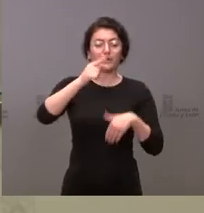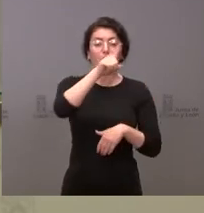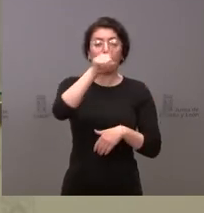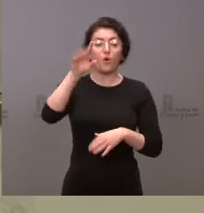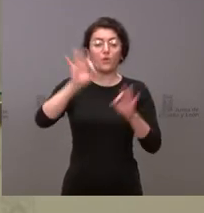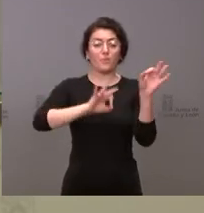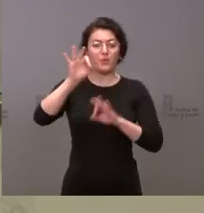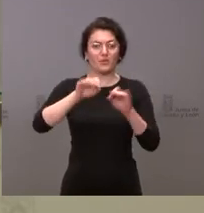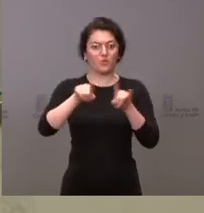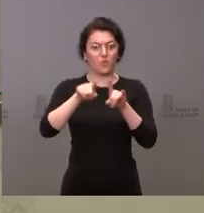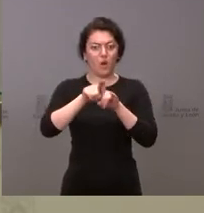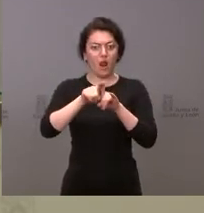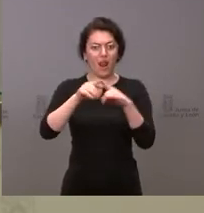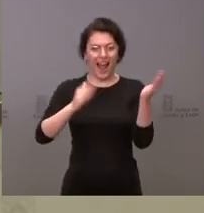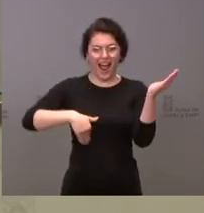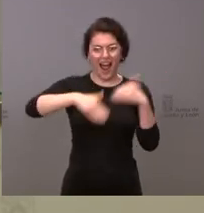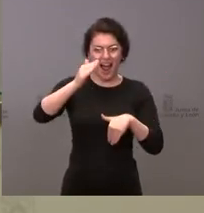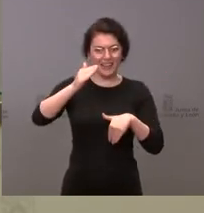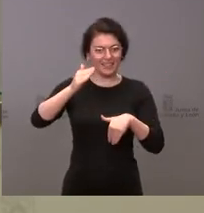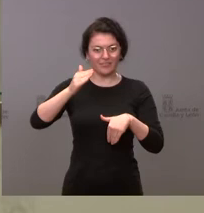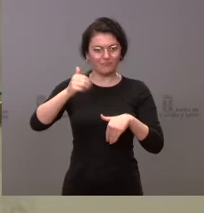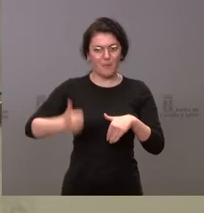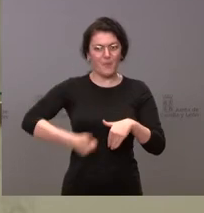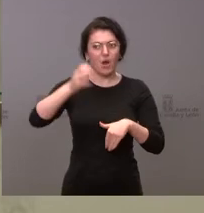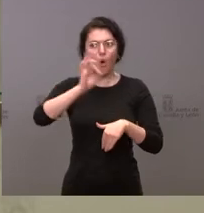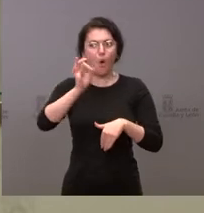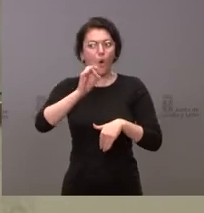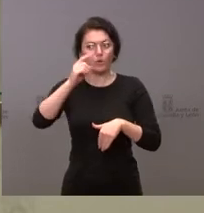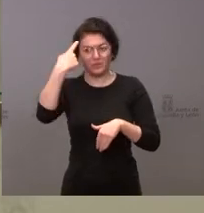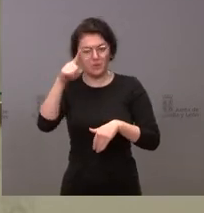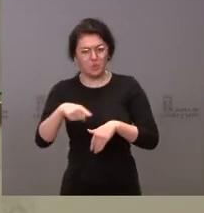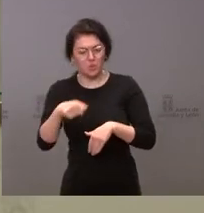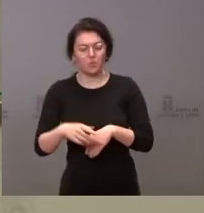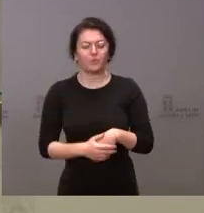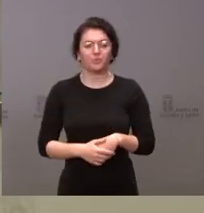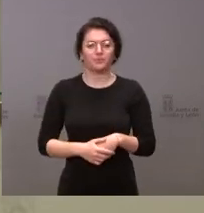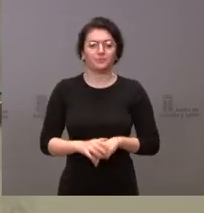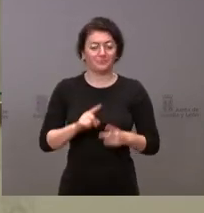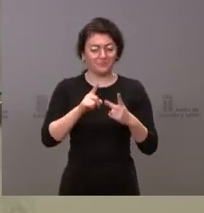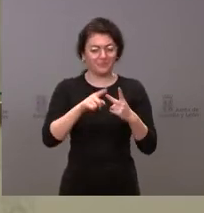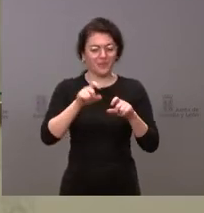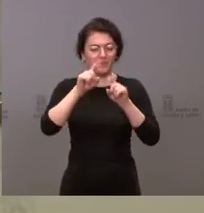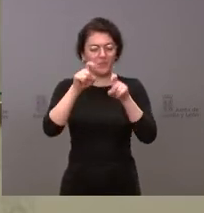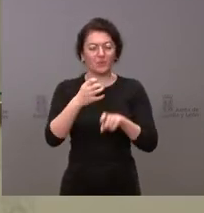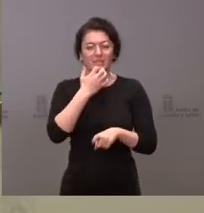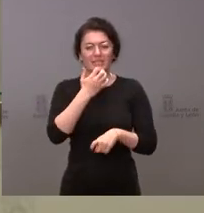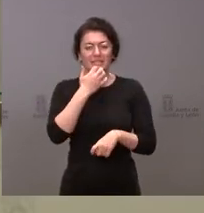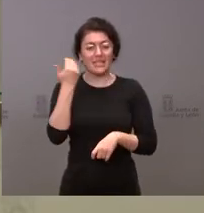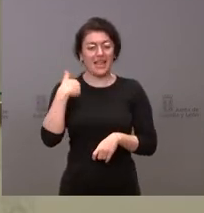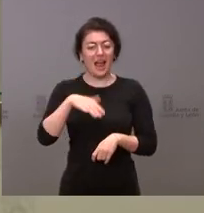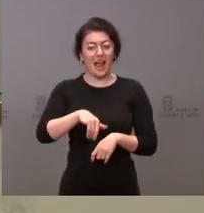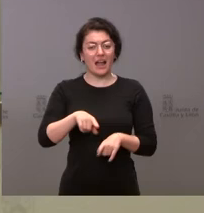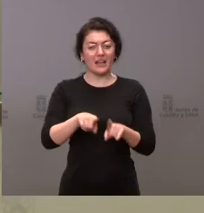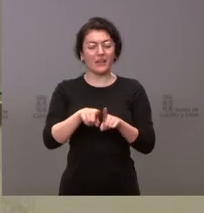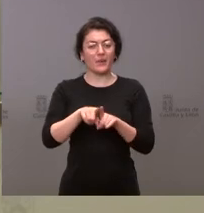que se contabiliza o no se tiene acceso a ello y luego por otro lado le quería preguntar si existe ya y una confirmación por parte